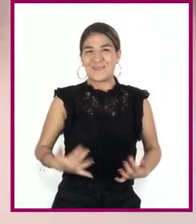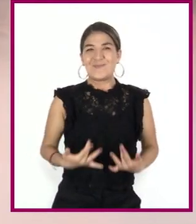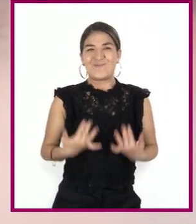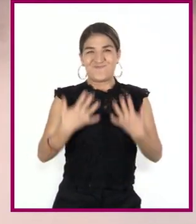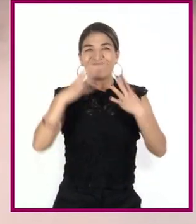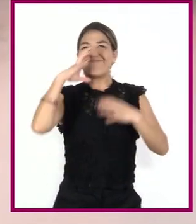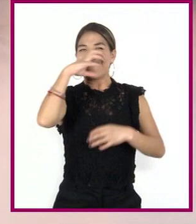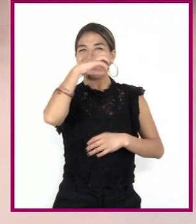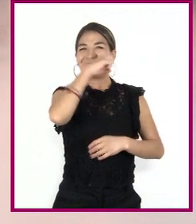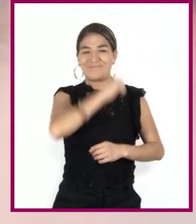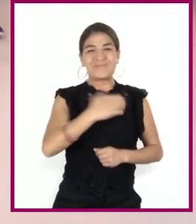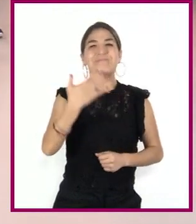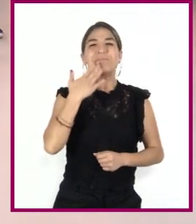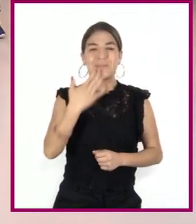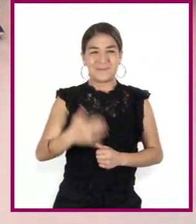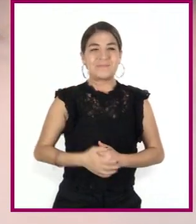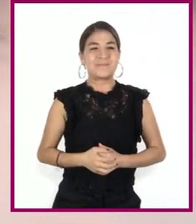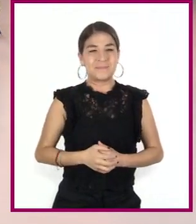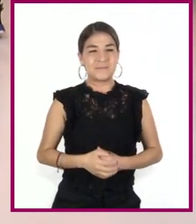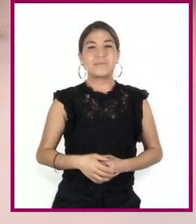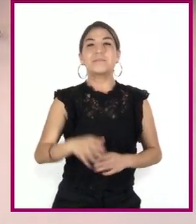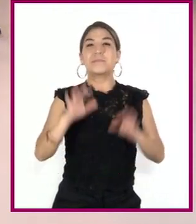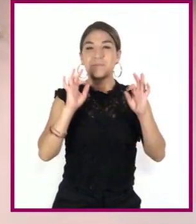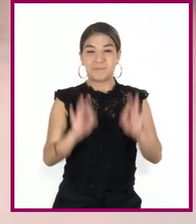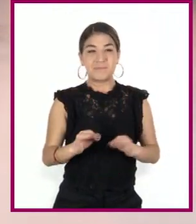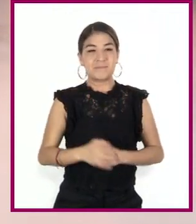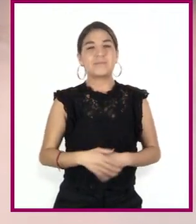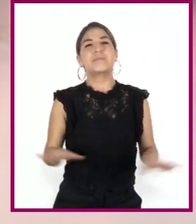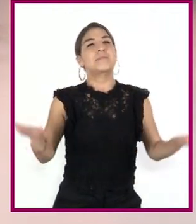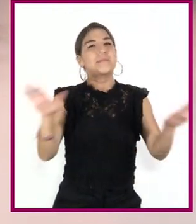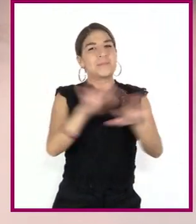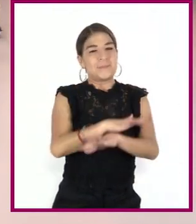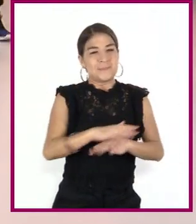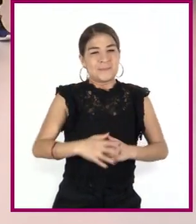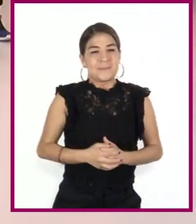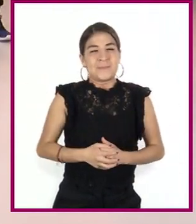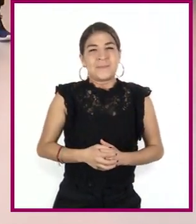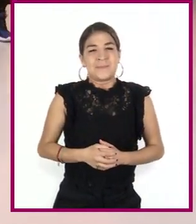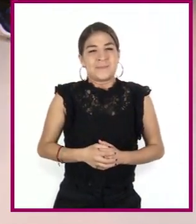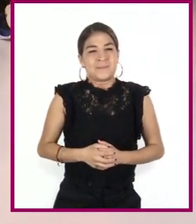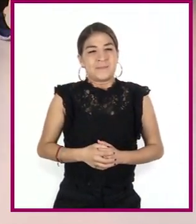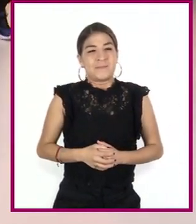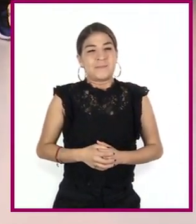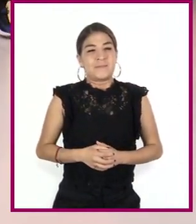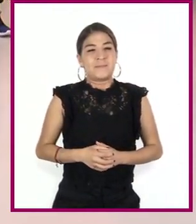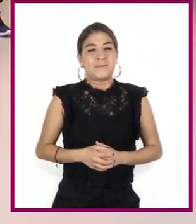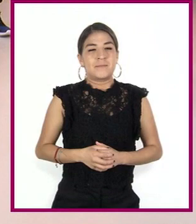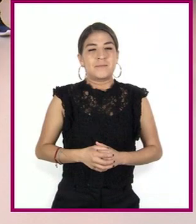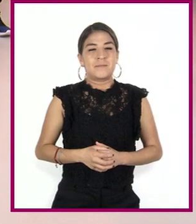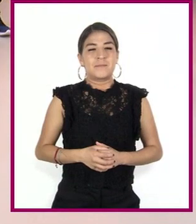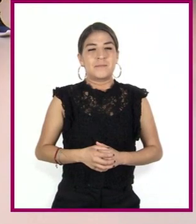calor. Perfecto. Muy bien. Y cambio. Vamos con